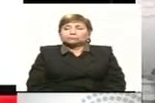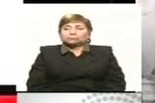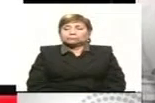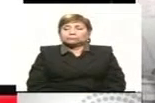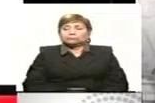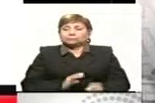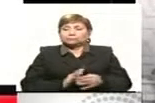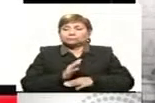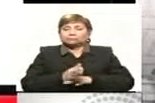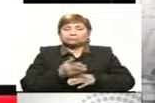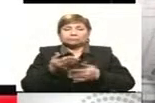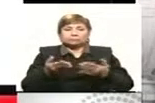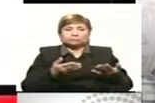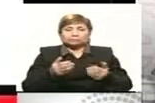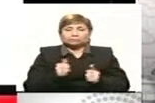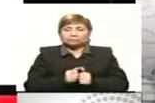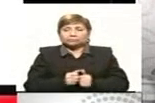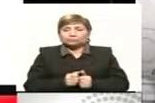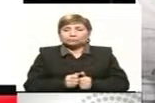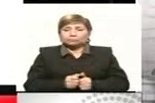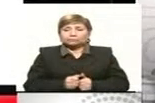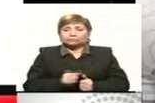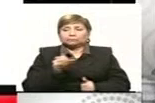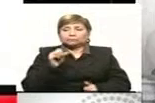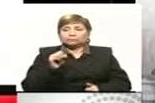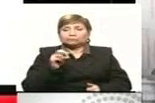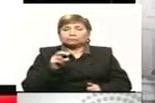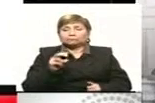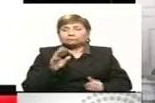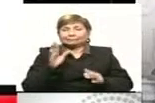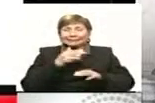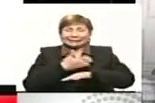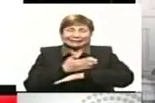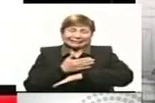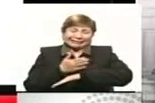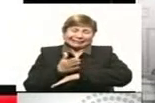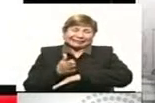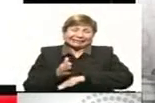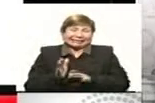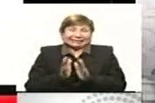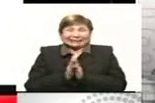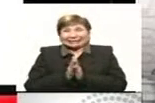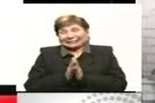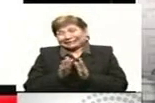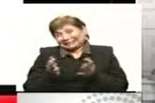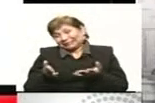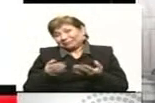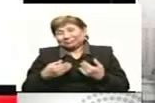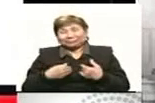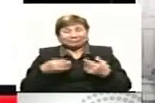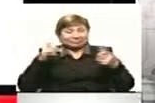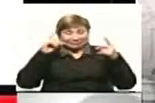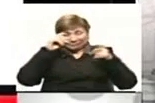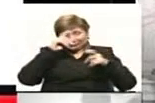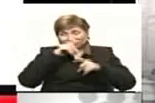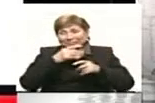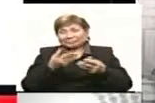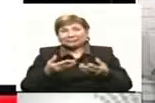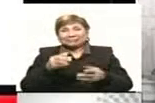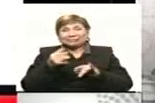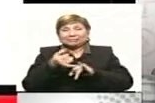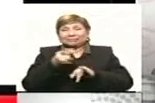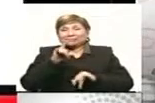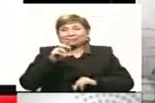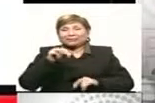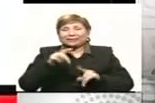Paso ahora a la SUNAT, ¿no? Espero no demorarme demasiado, pero bueno, el sector tiene su complejidad. Bueno, la SUNAT, como